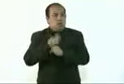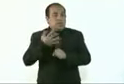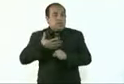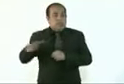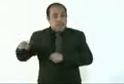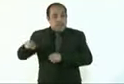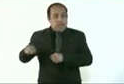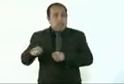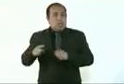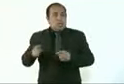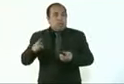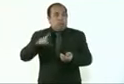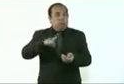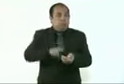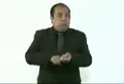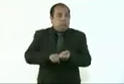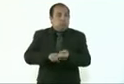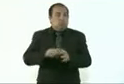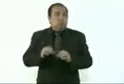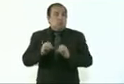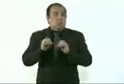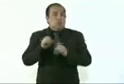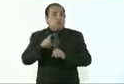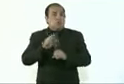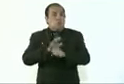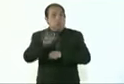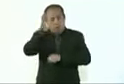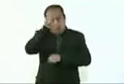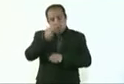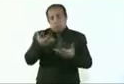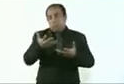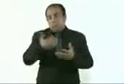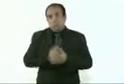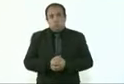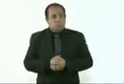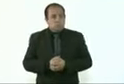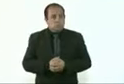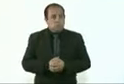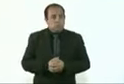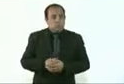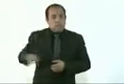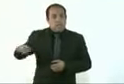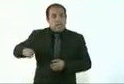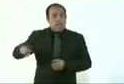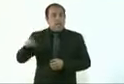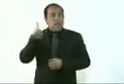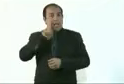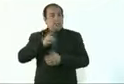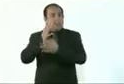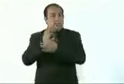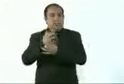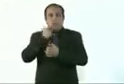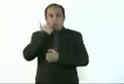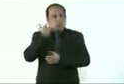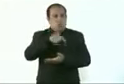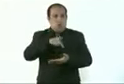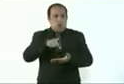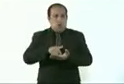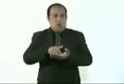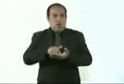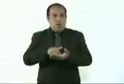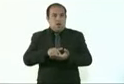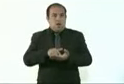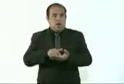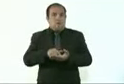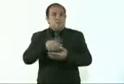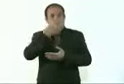presencia y también cuáles son los acuerdos a los que se han llegado, porque ellas señalaban que no querían lugares fantasma